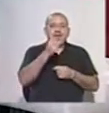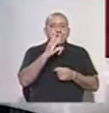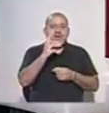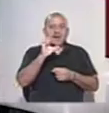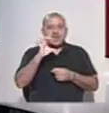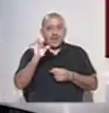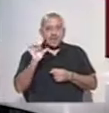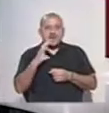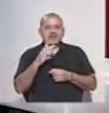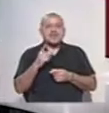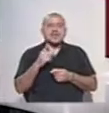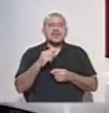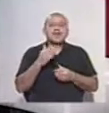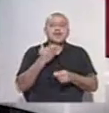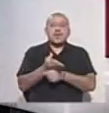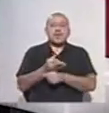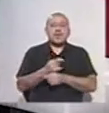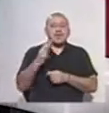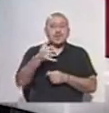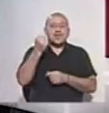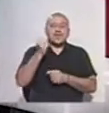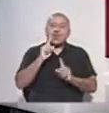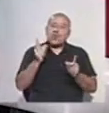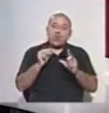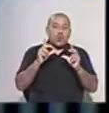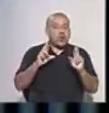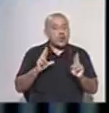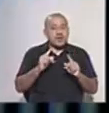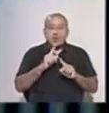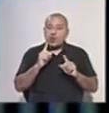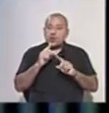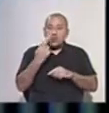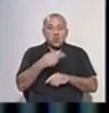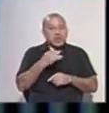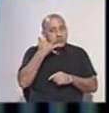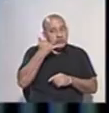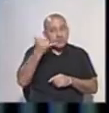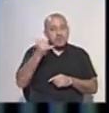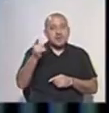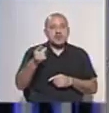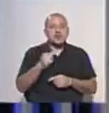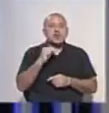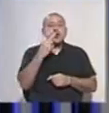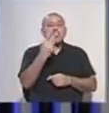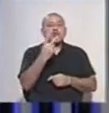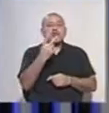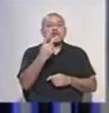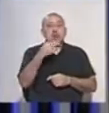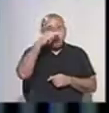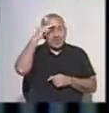pidiendo el rescate. No, ojalá que no lo necesite nunca. Bueno, 2 meses más de EPA verano. Borges, si tenés un